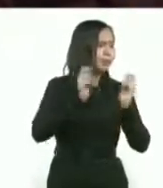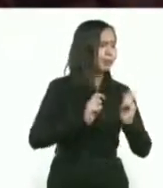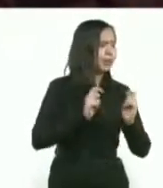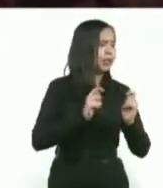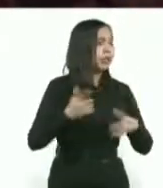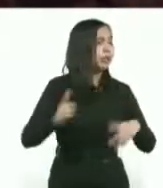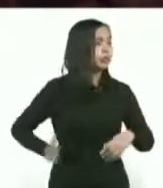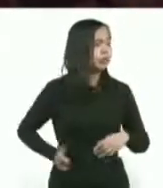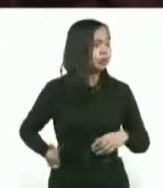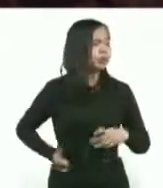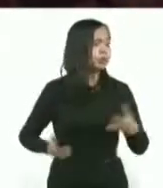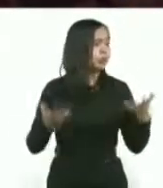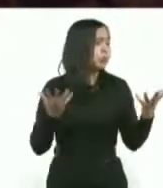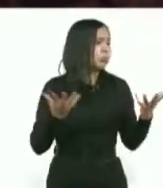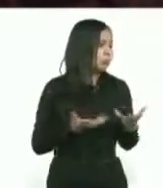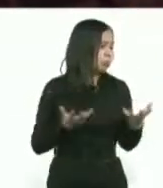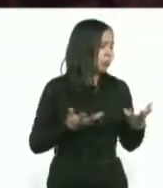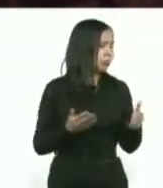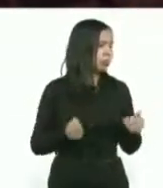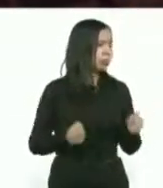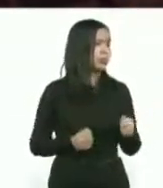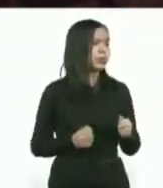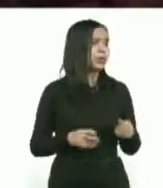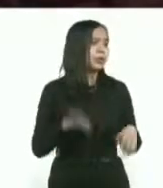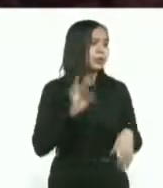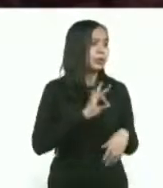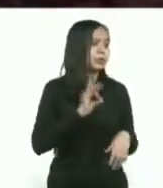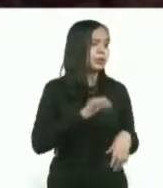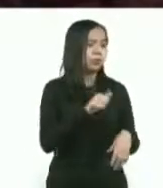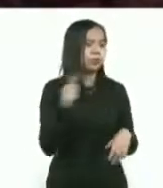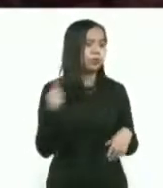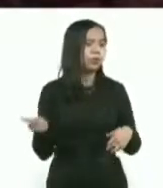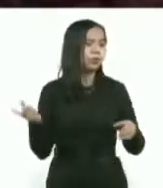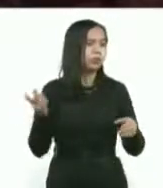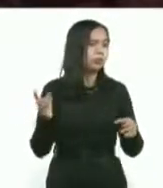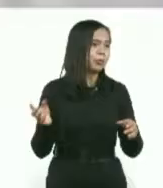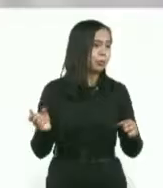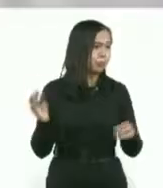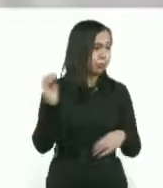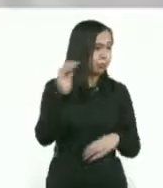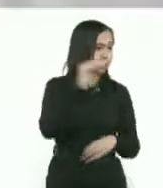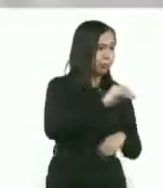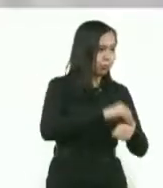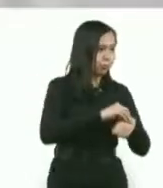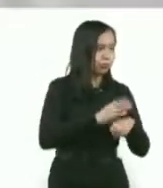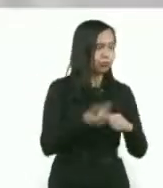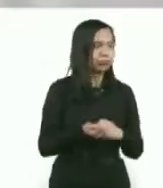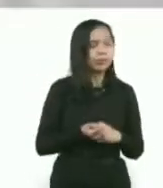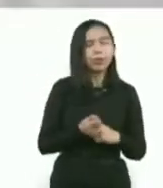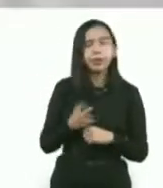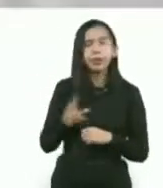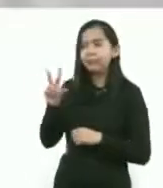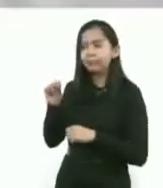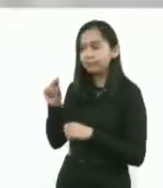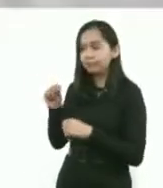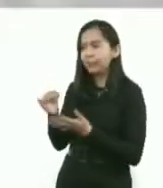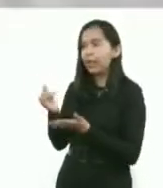no tiene ninguna intervención en nombramiento de ternas o algo así? No, por el momento quien